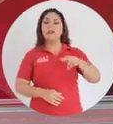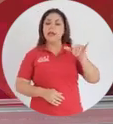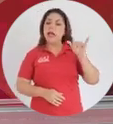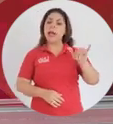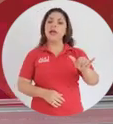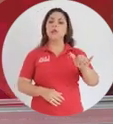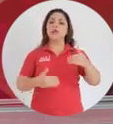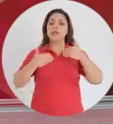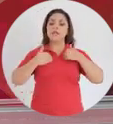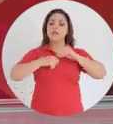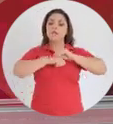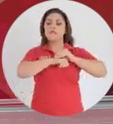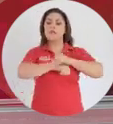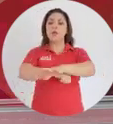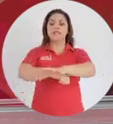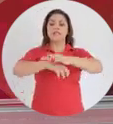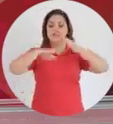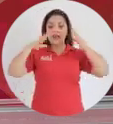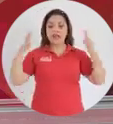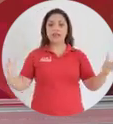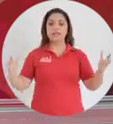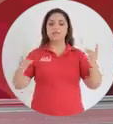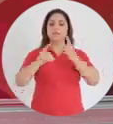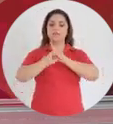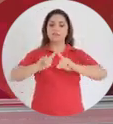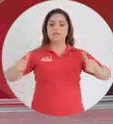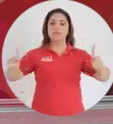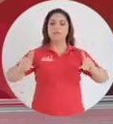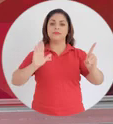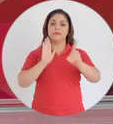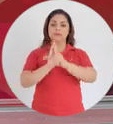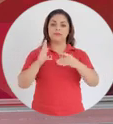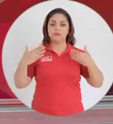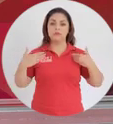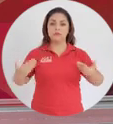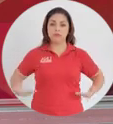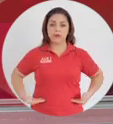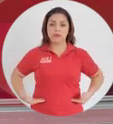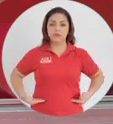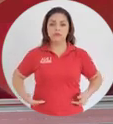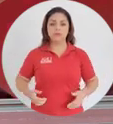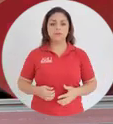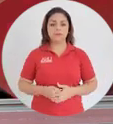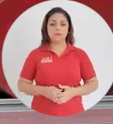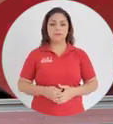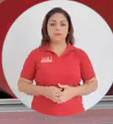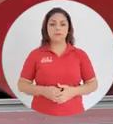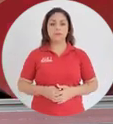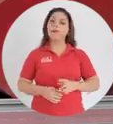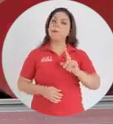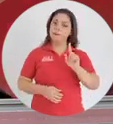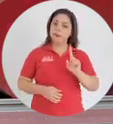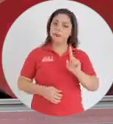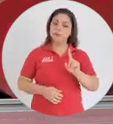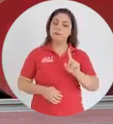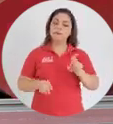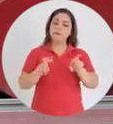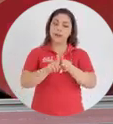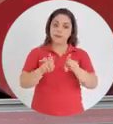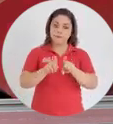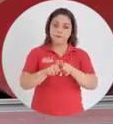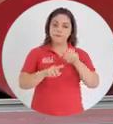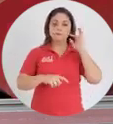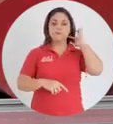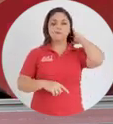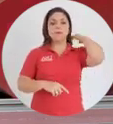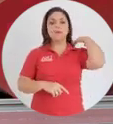tiene una influencia grande en la democracia y en los derechos humanos. Pero